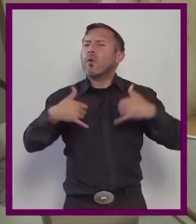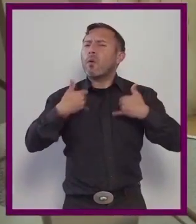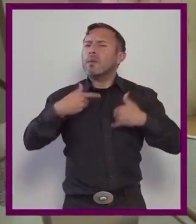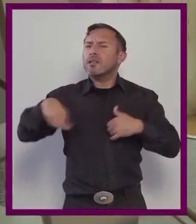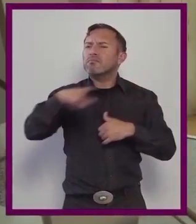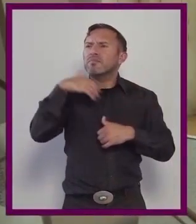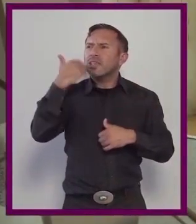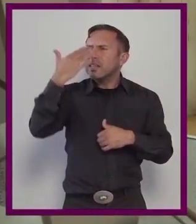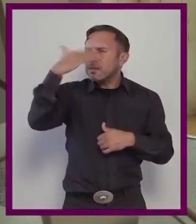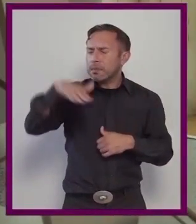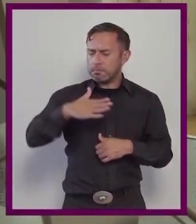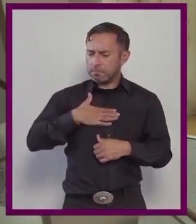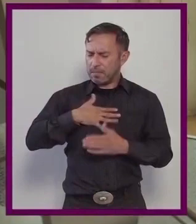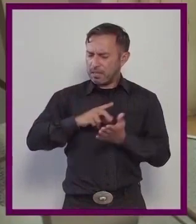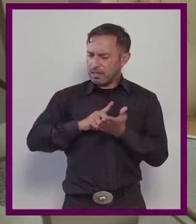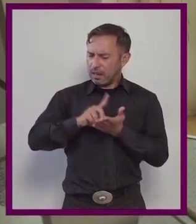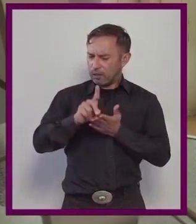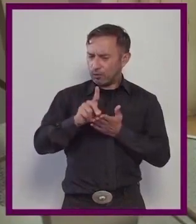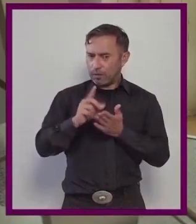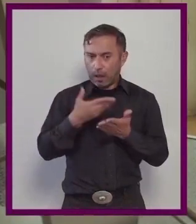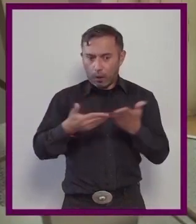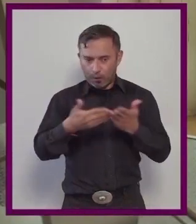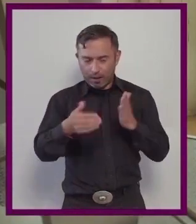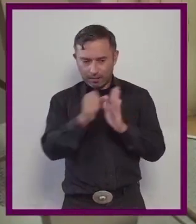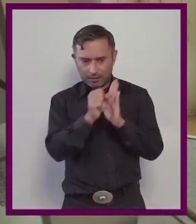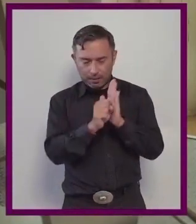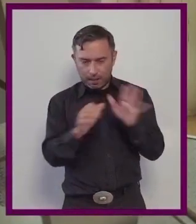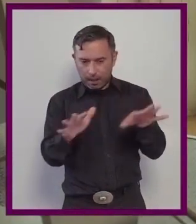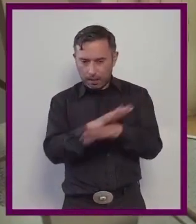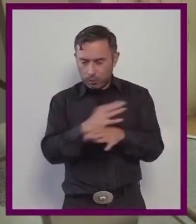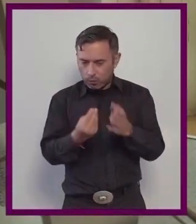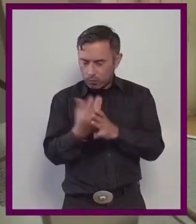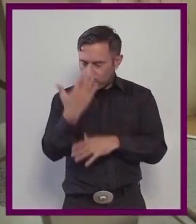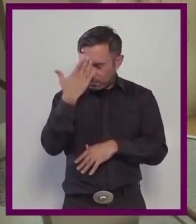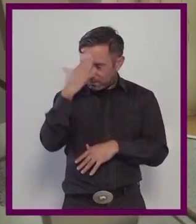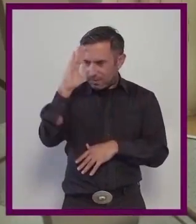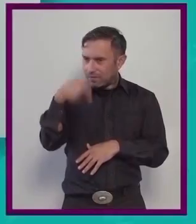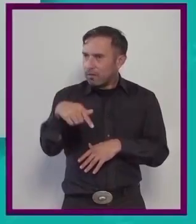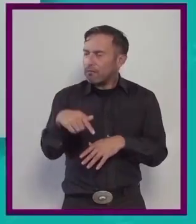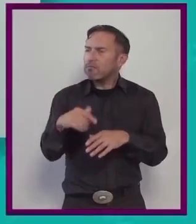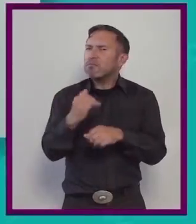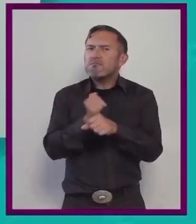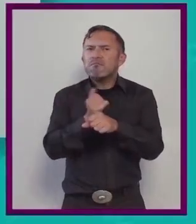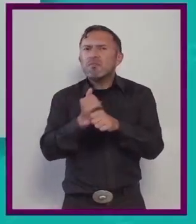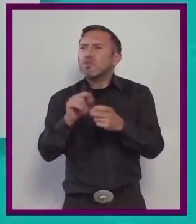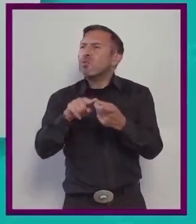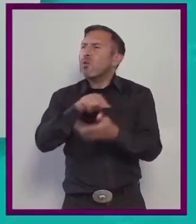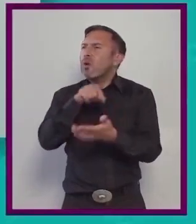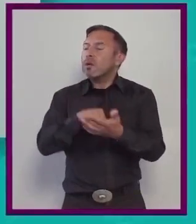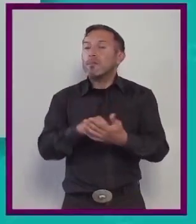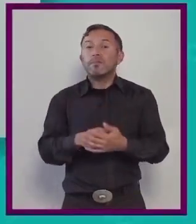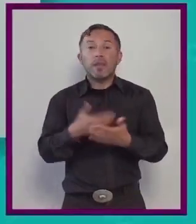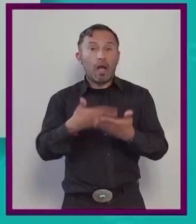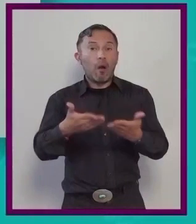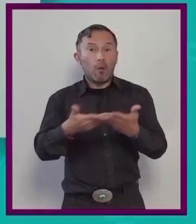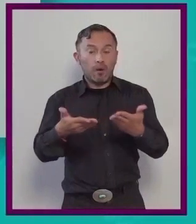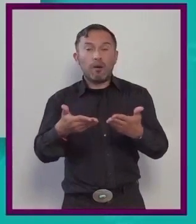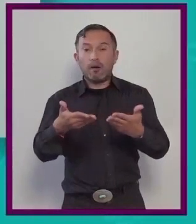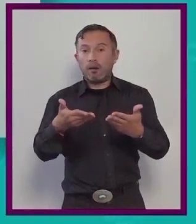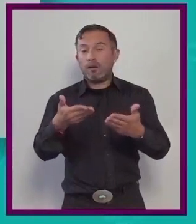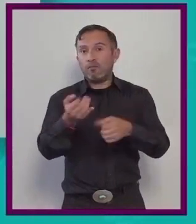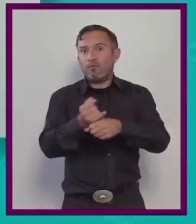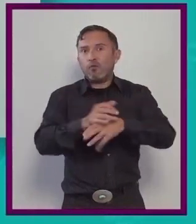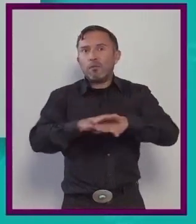informarse para conocer más sus derechos en torno a este cambio tan importante? Con este boom de acceso a